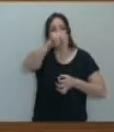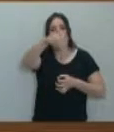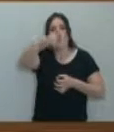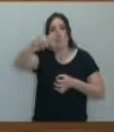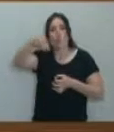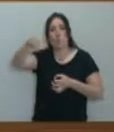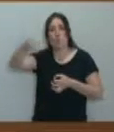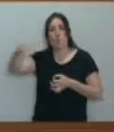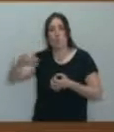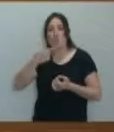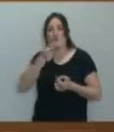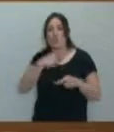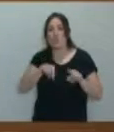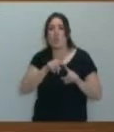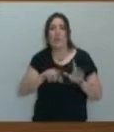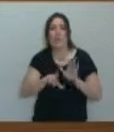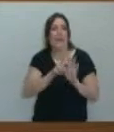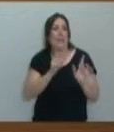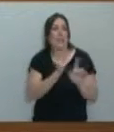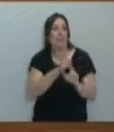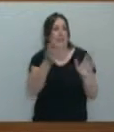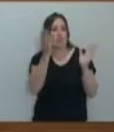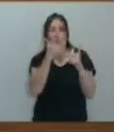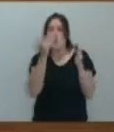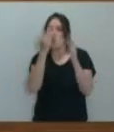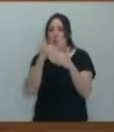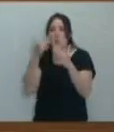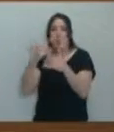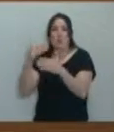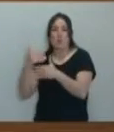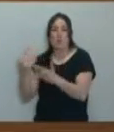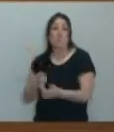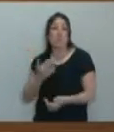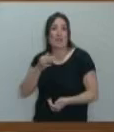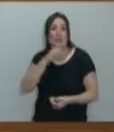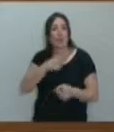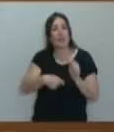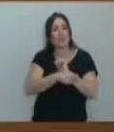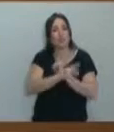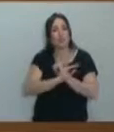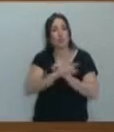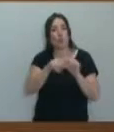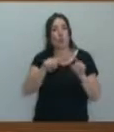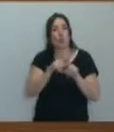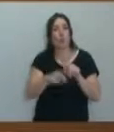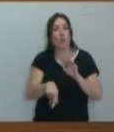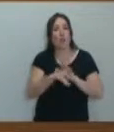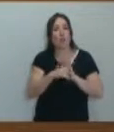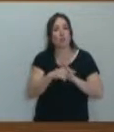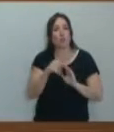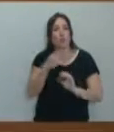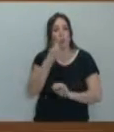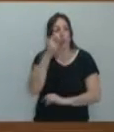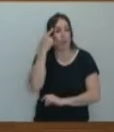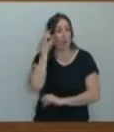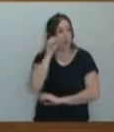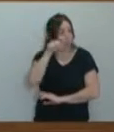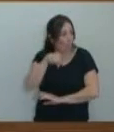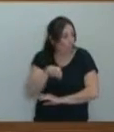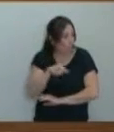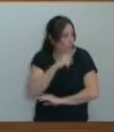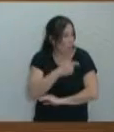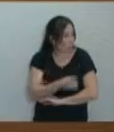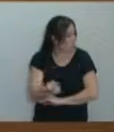hubiese irregularidad de ningún tipo. Y ahora su estrategia sigue siendo esconder la cabeza debajo del ala, seguir